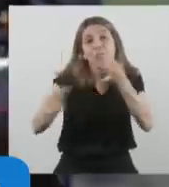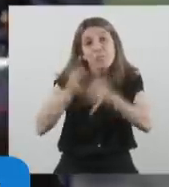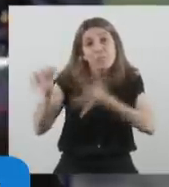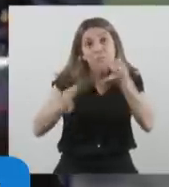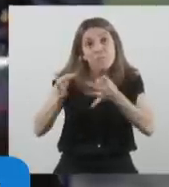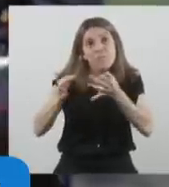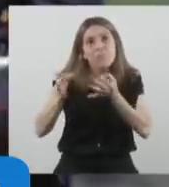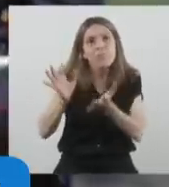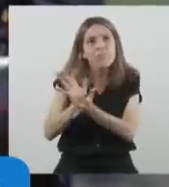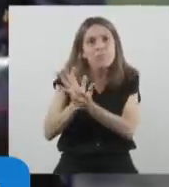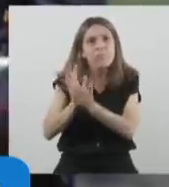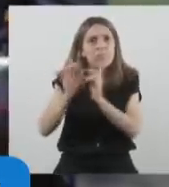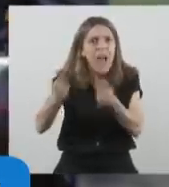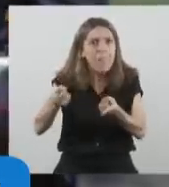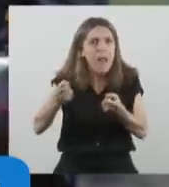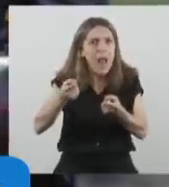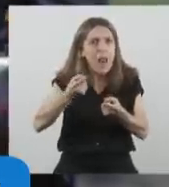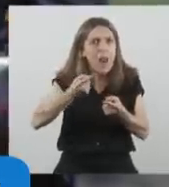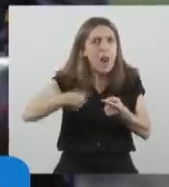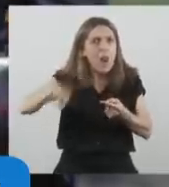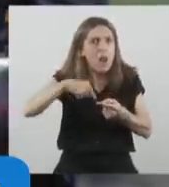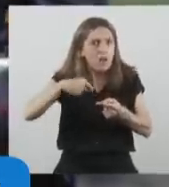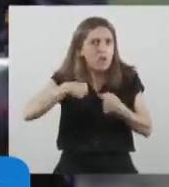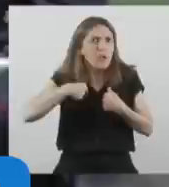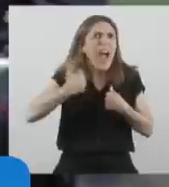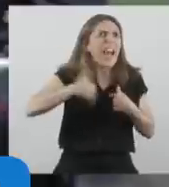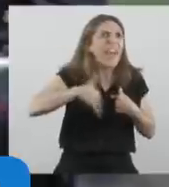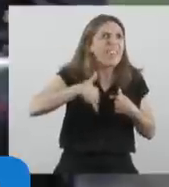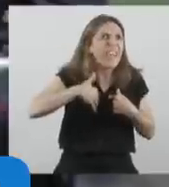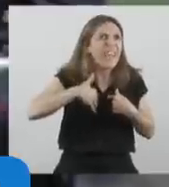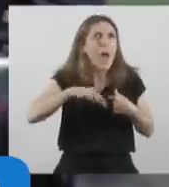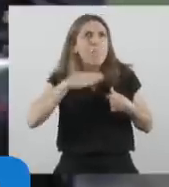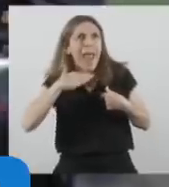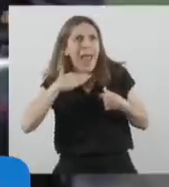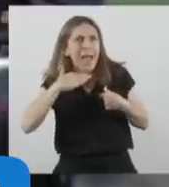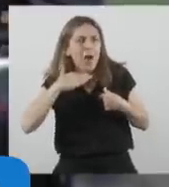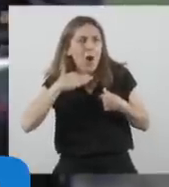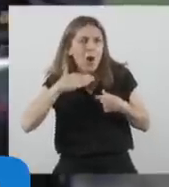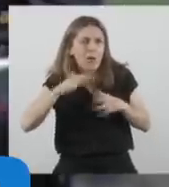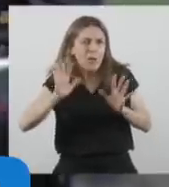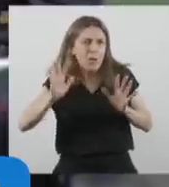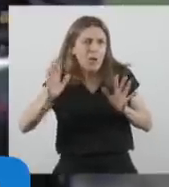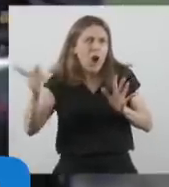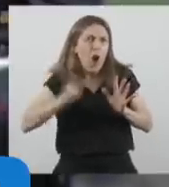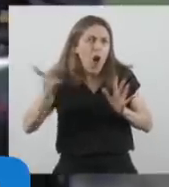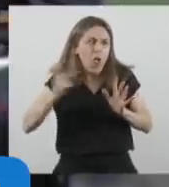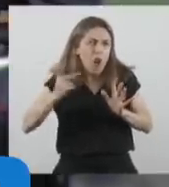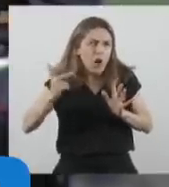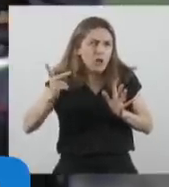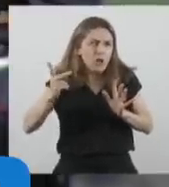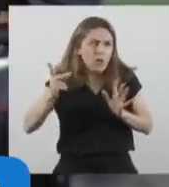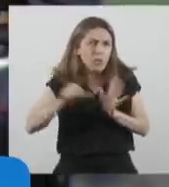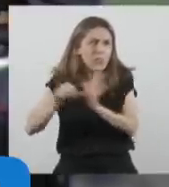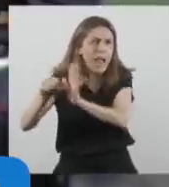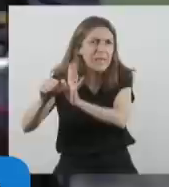que habíamos vivido también nosotros en méxico presente y en argentina presente un tiempo en donde pareciera